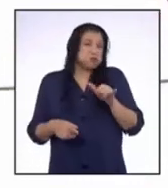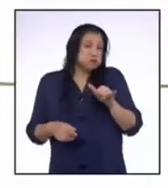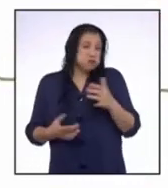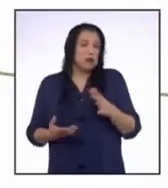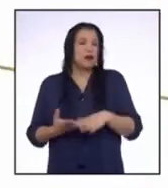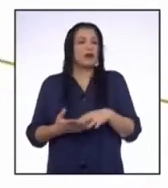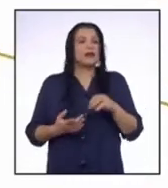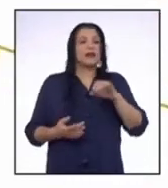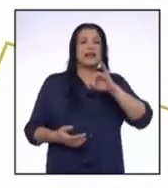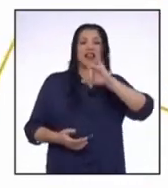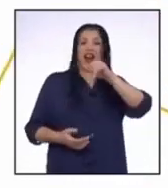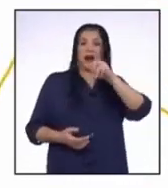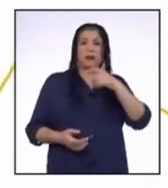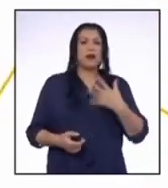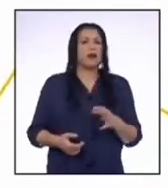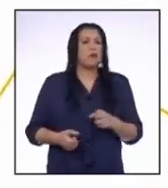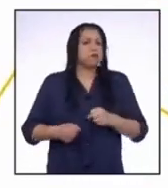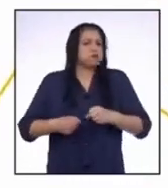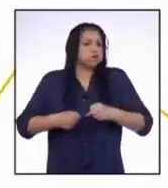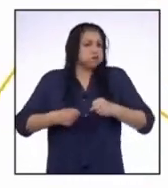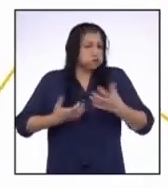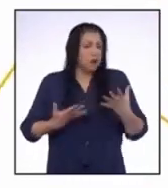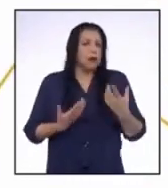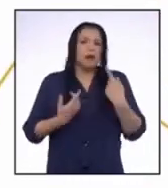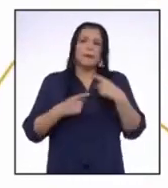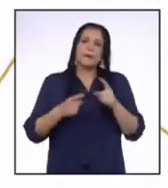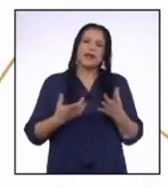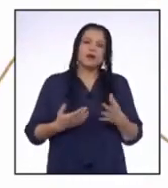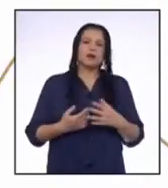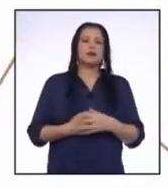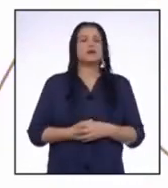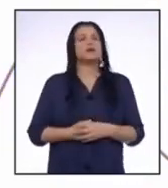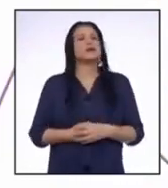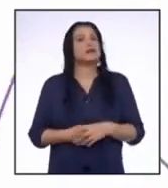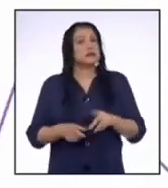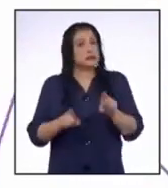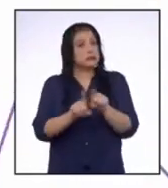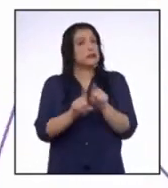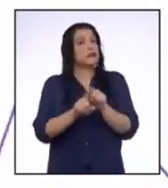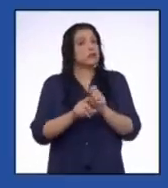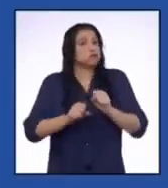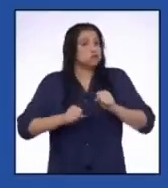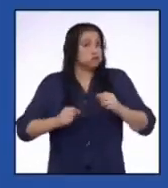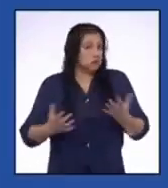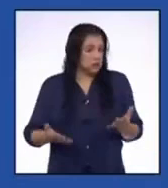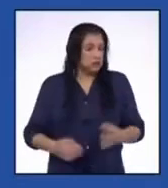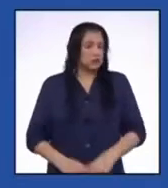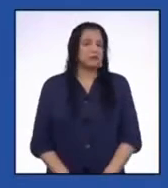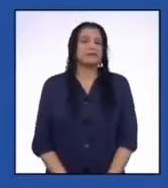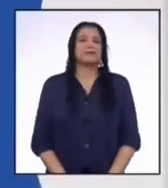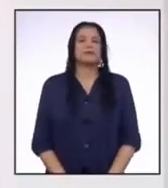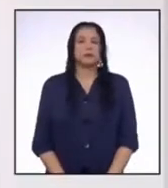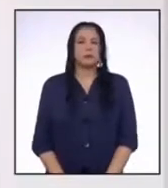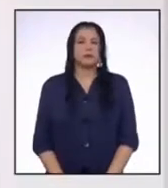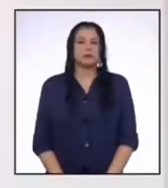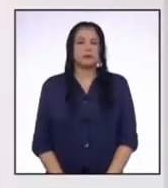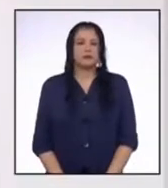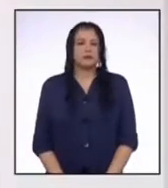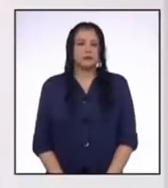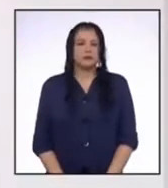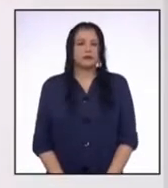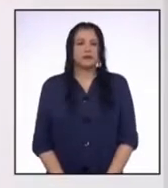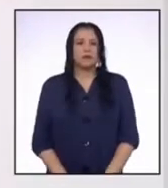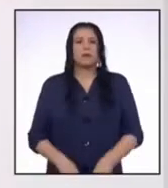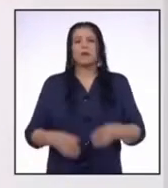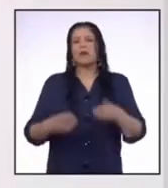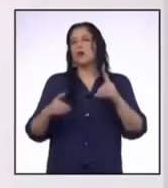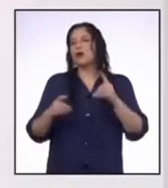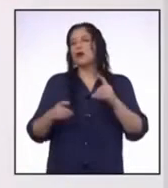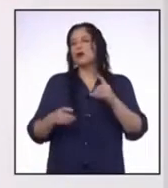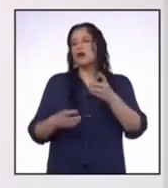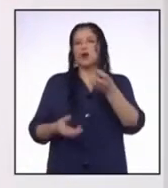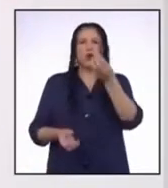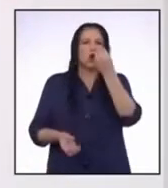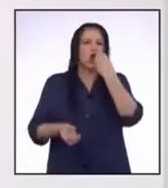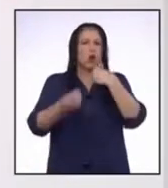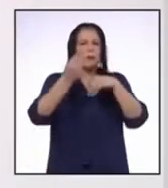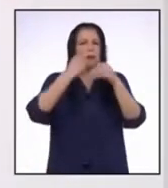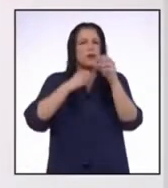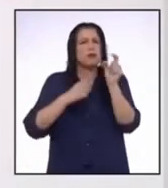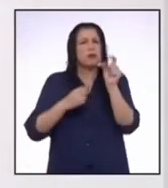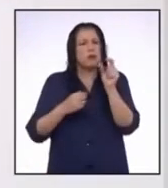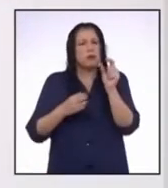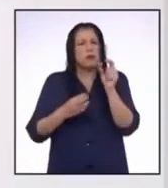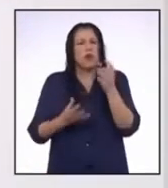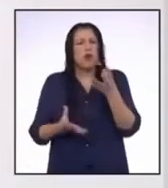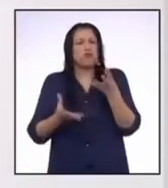Javier tiene obesidad. Claro que de la clase 1, pero es obesidad al fin. Cuando comemos pocos o